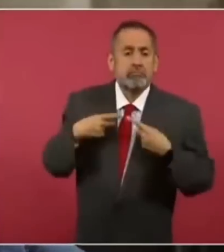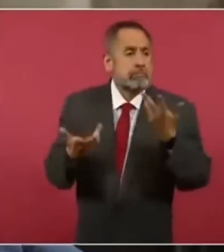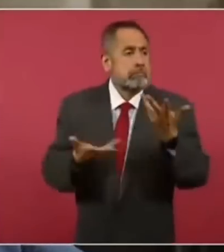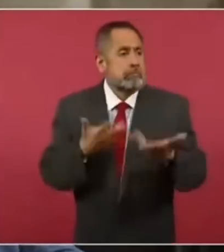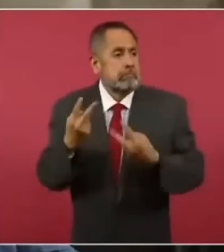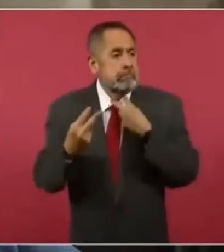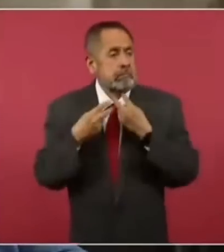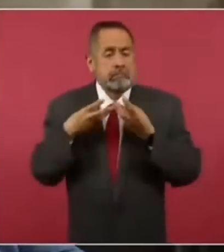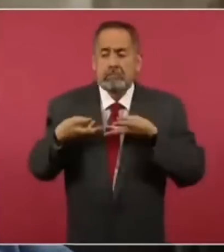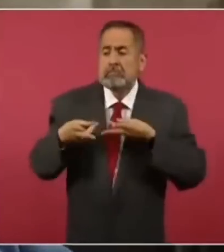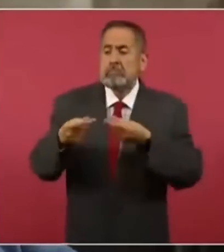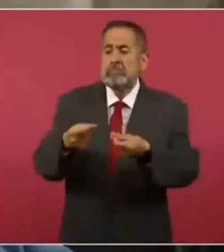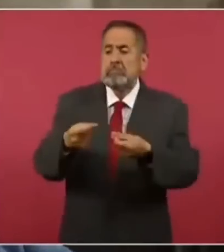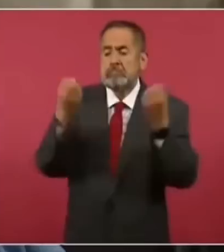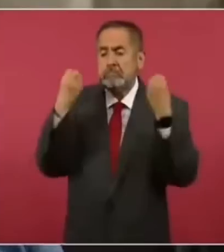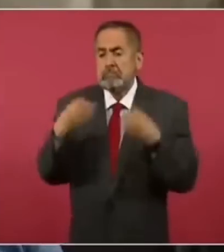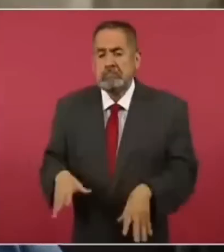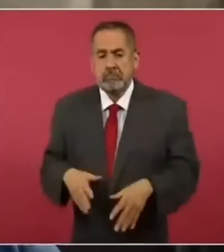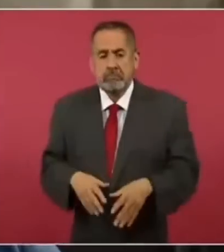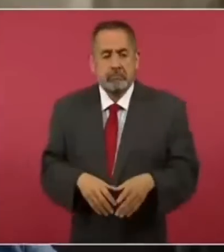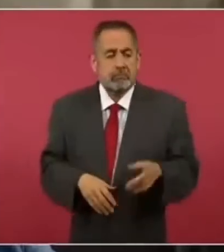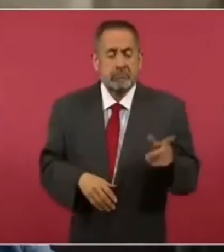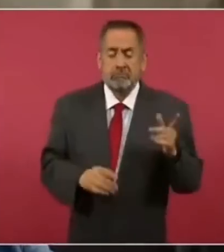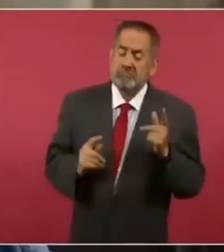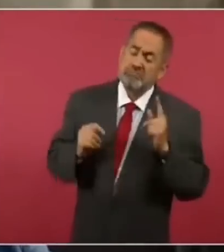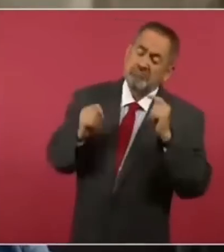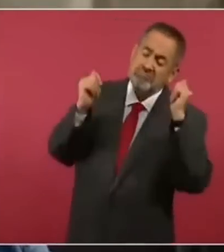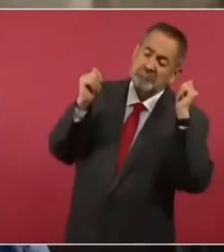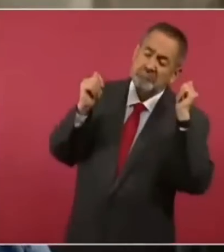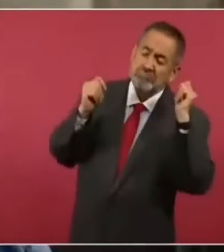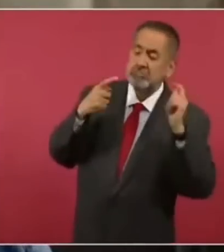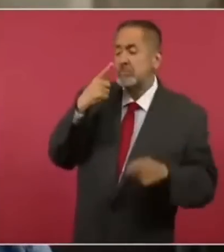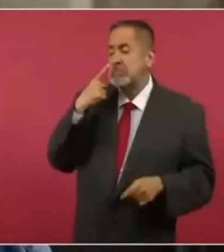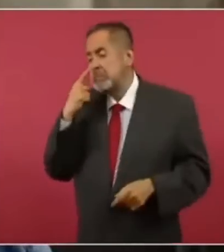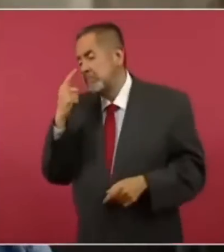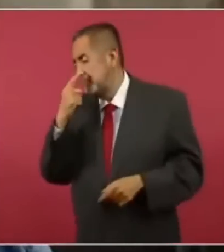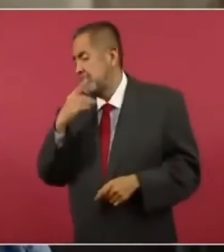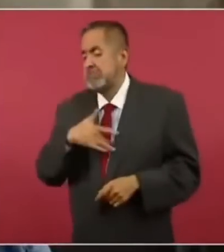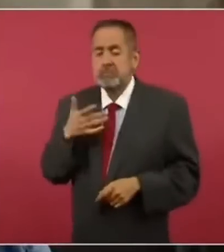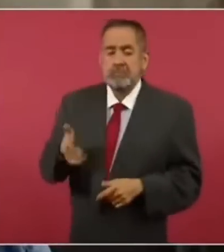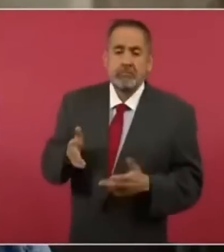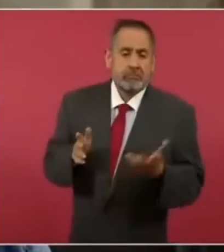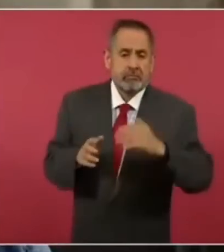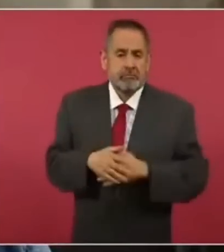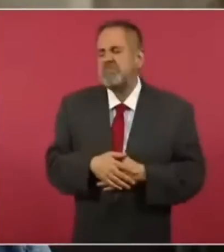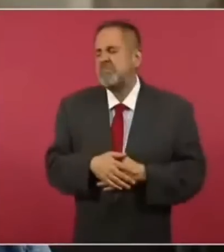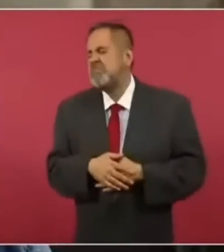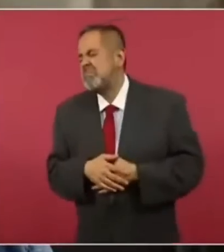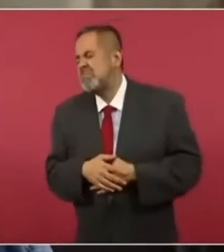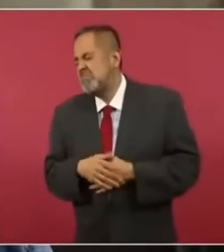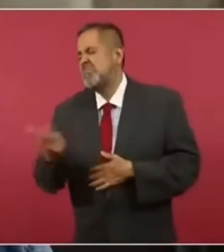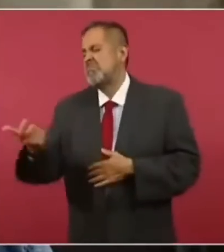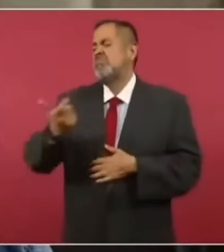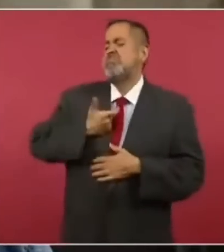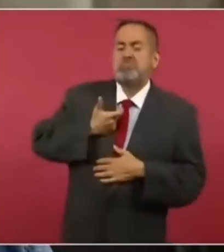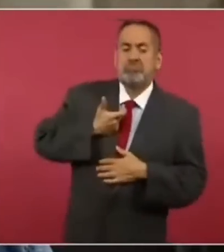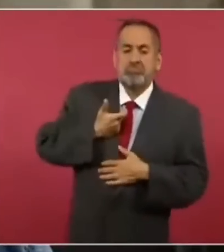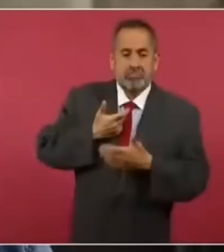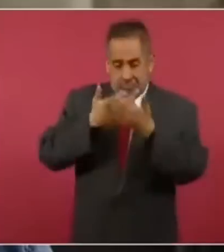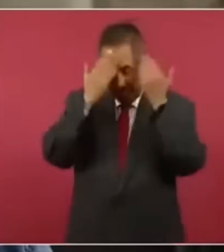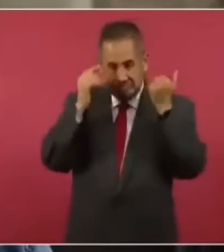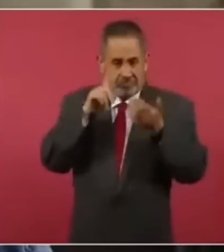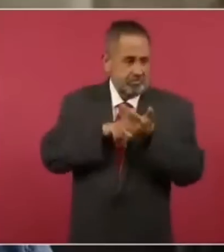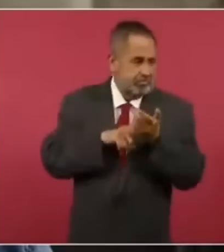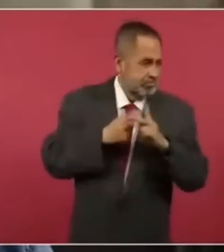en la calle y pareciera que lo hacen al contentillo. A mí se me ocurre que te voy a cobrar tanto y no sé si hay